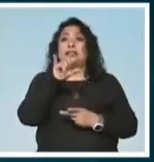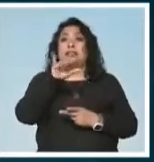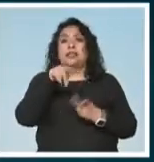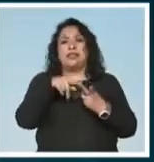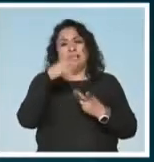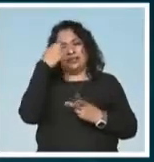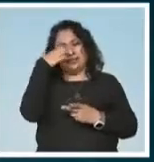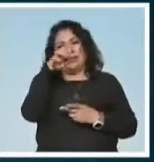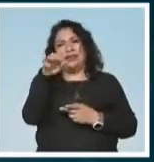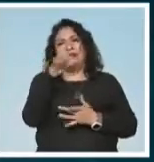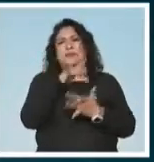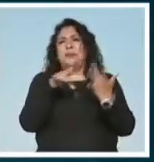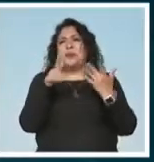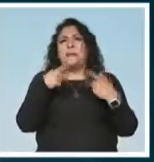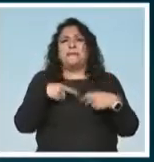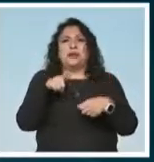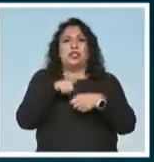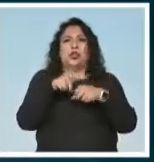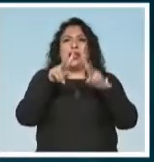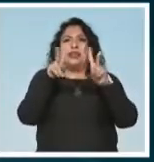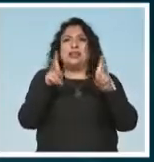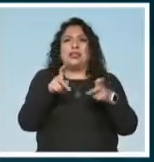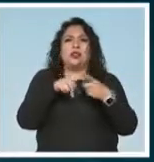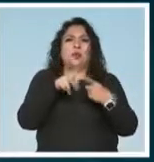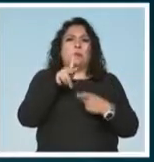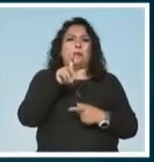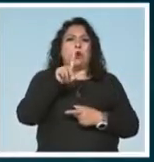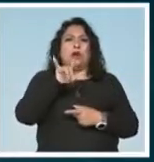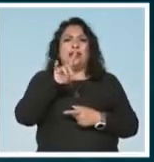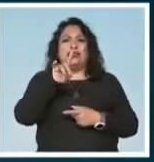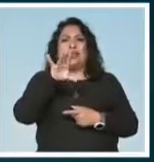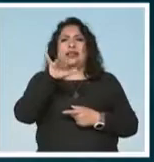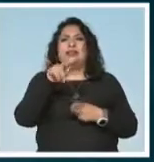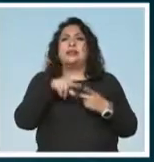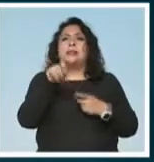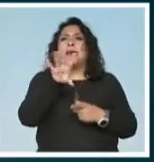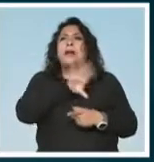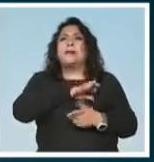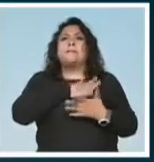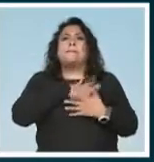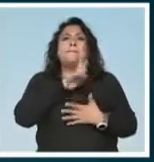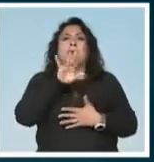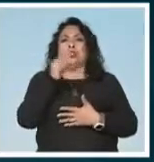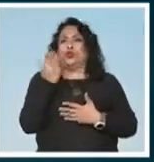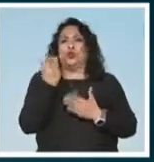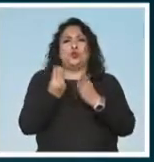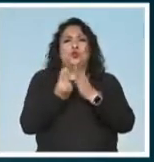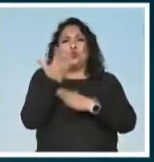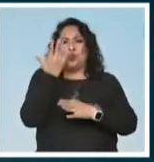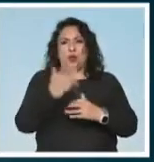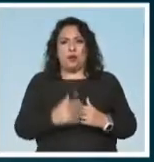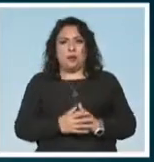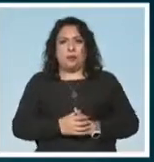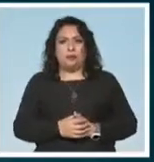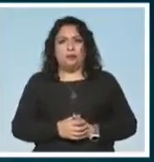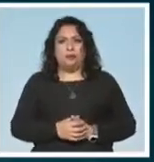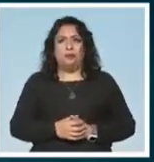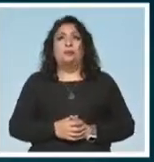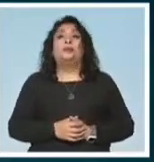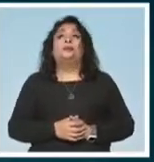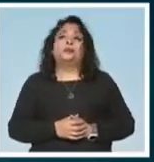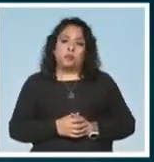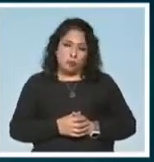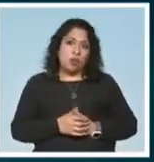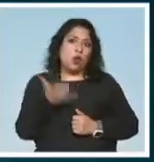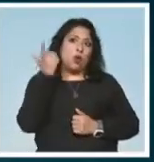Strangers, del disco más personal titulado Polydance, así como Passion, su más reciente lanzamiento. And yeah, I